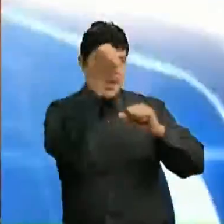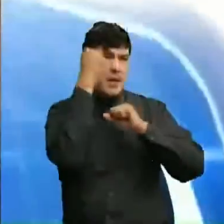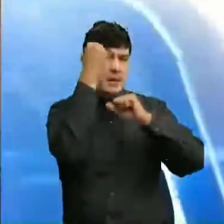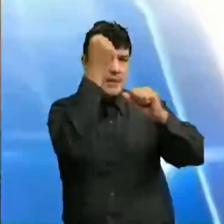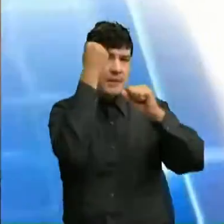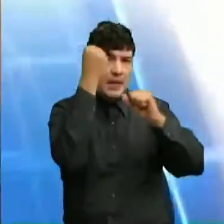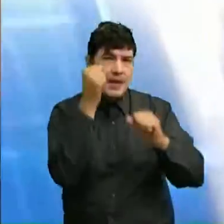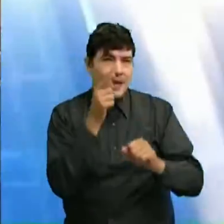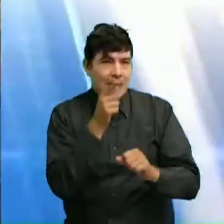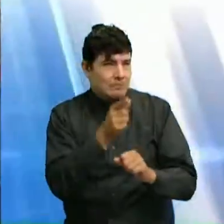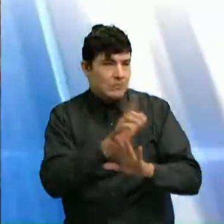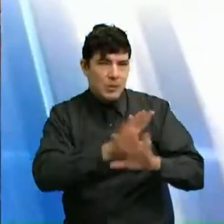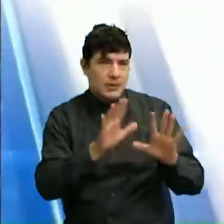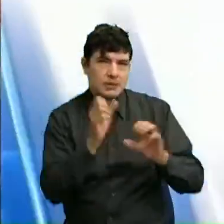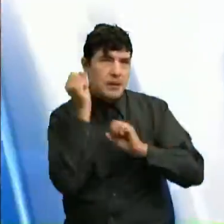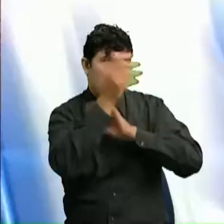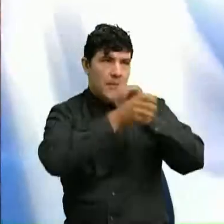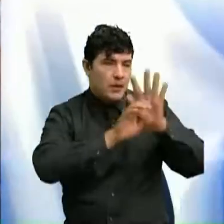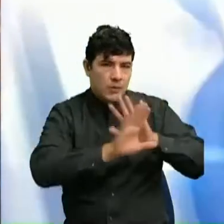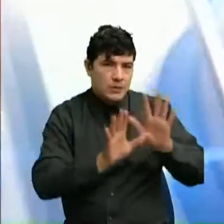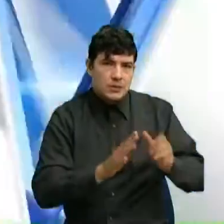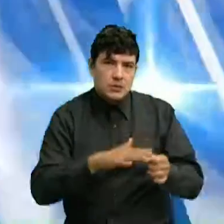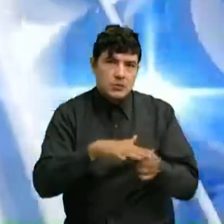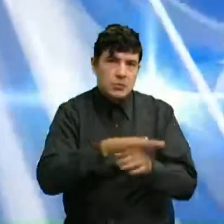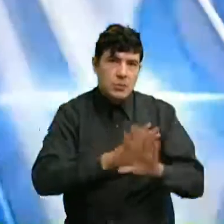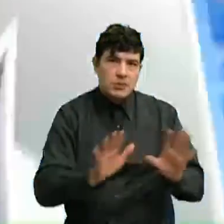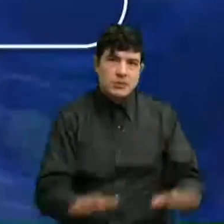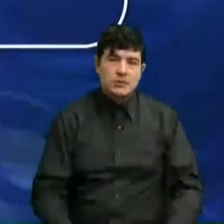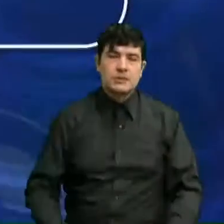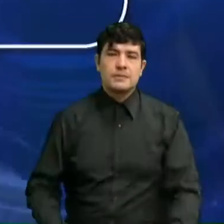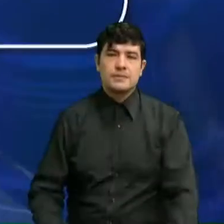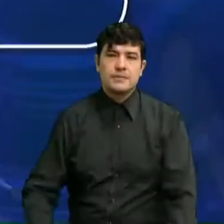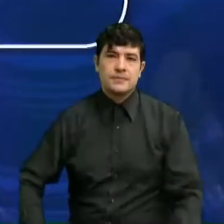estos hechos no pasaron a mayores.